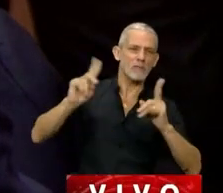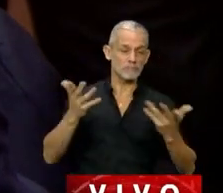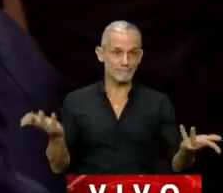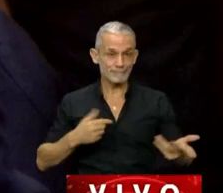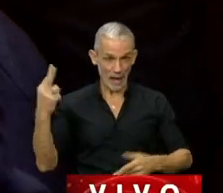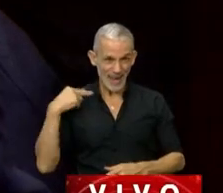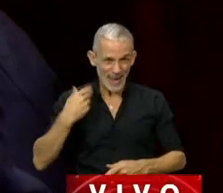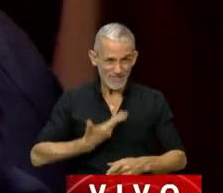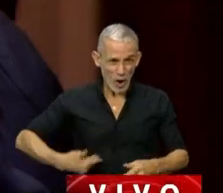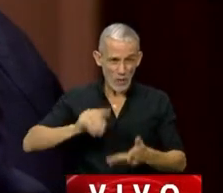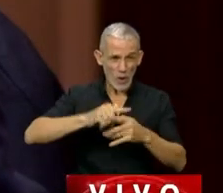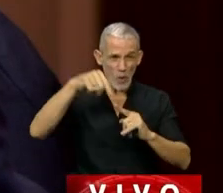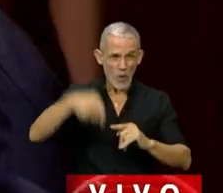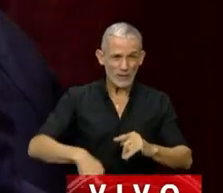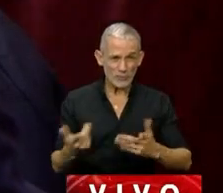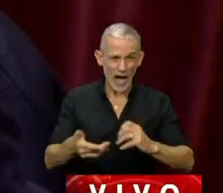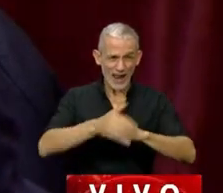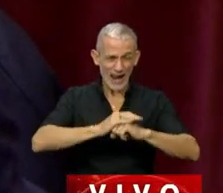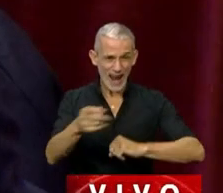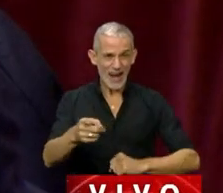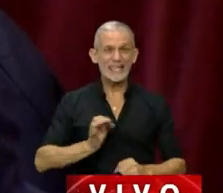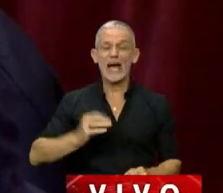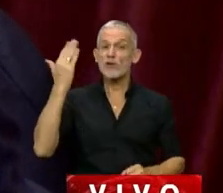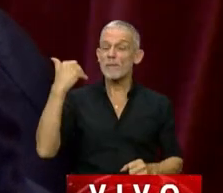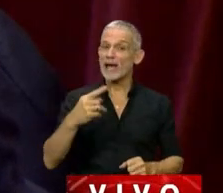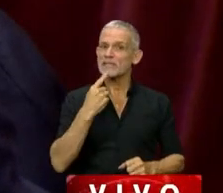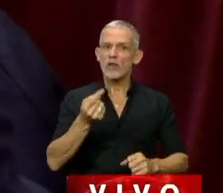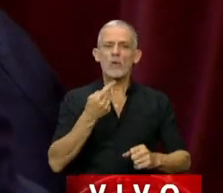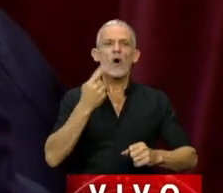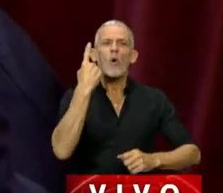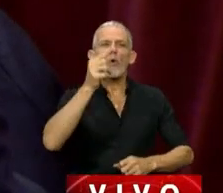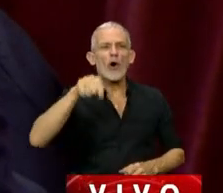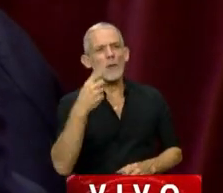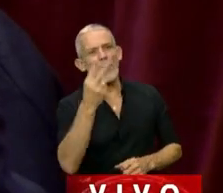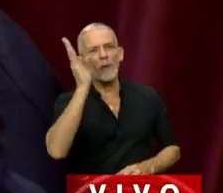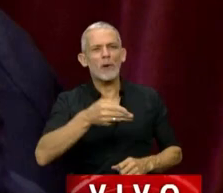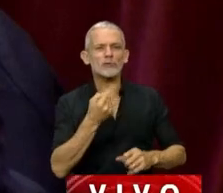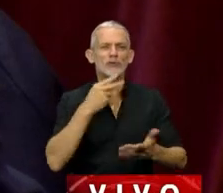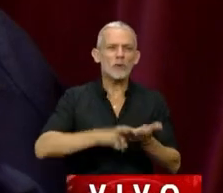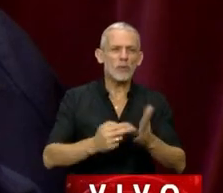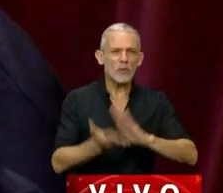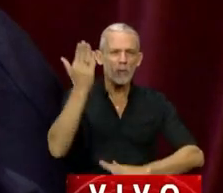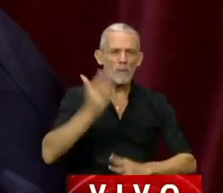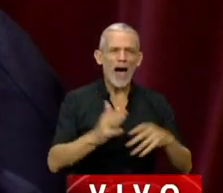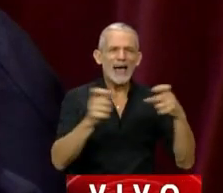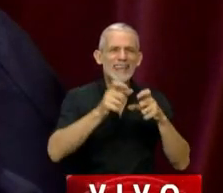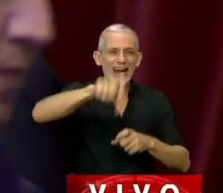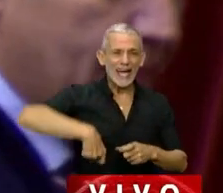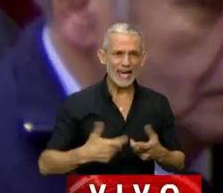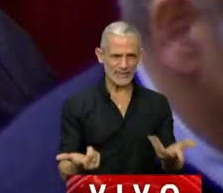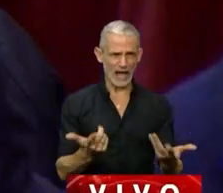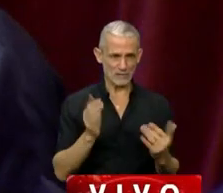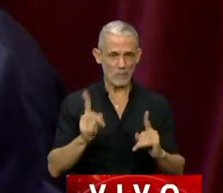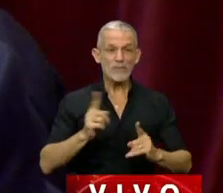el jefe de gobierno de la Ciudad de Buenos Aires el año pasado le metió 1.2% de impuesto a las tarjetas de crédito.